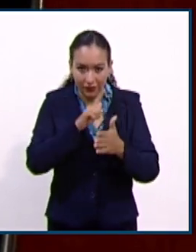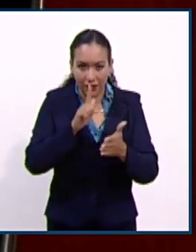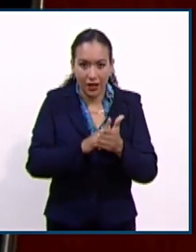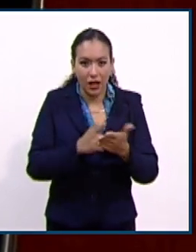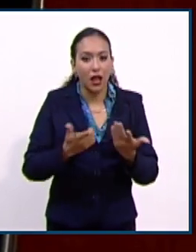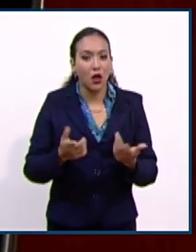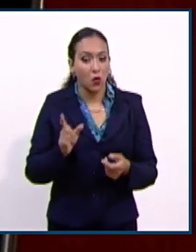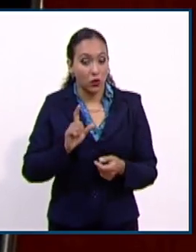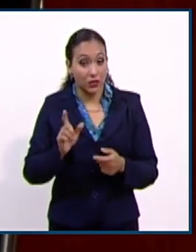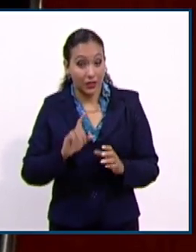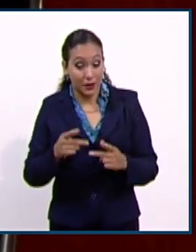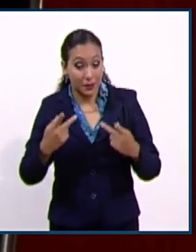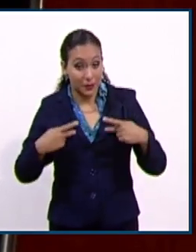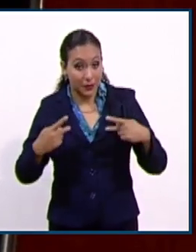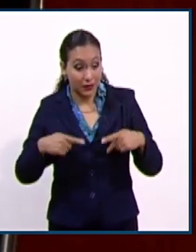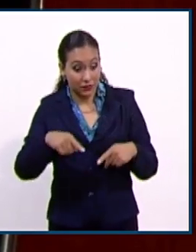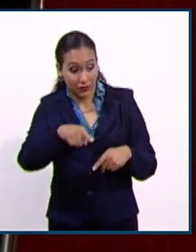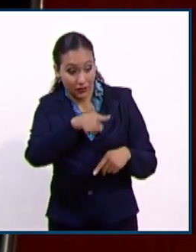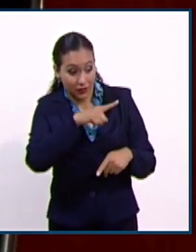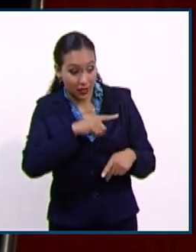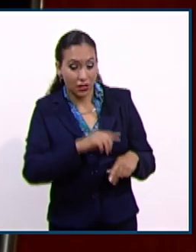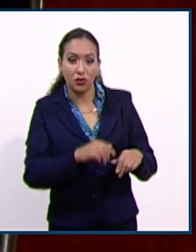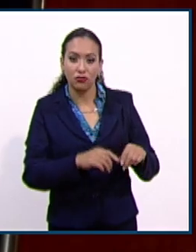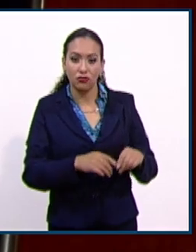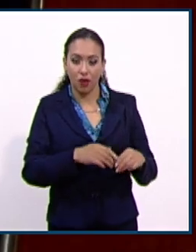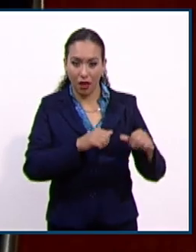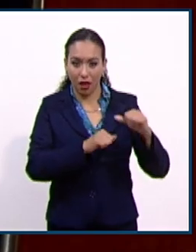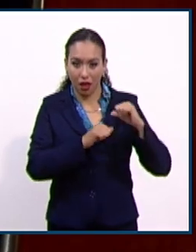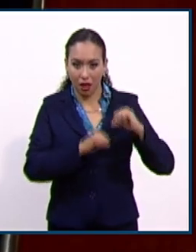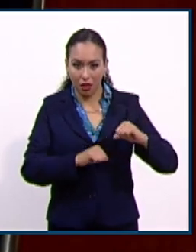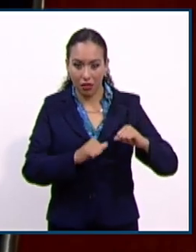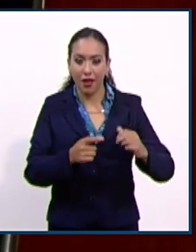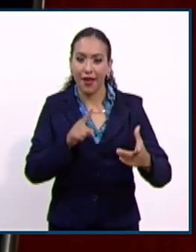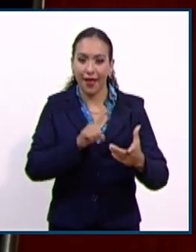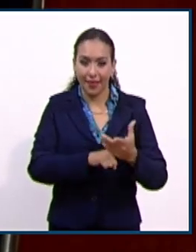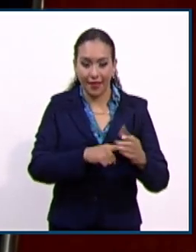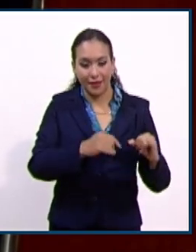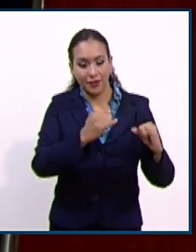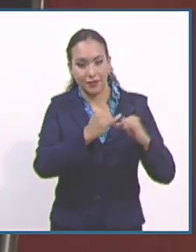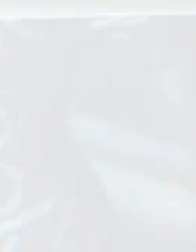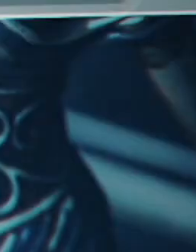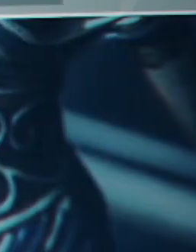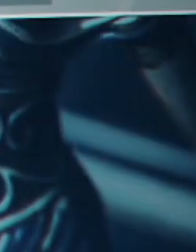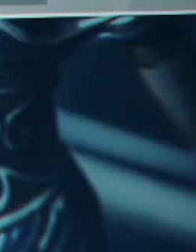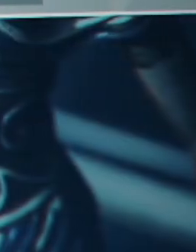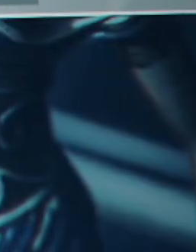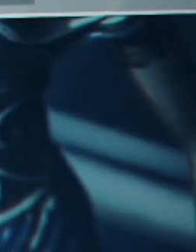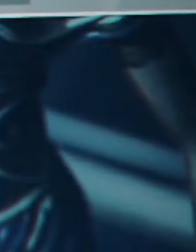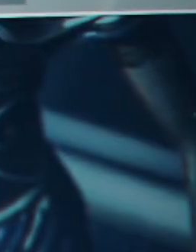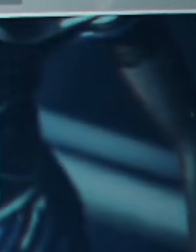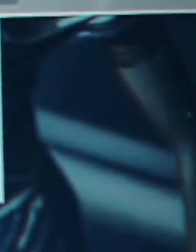partes actoras tuvieron el carácter de autoridades responsables en las instancias previas.